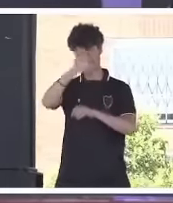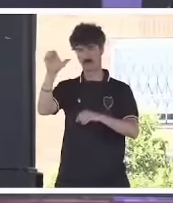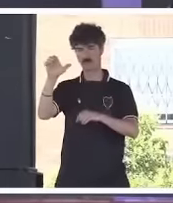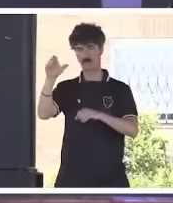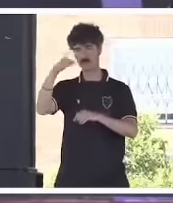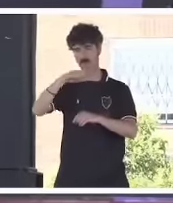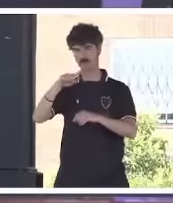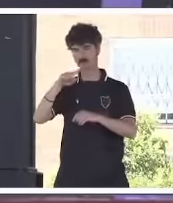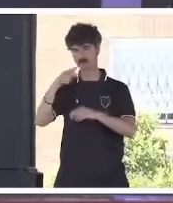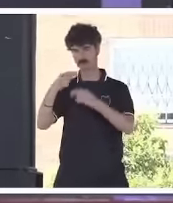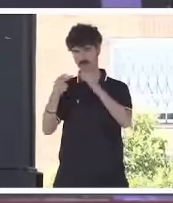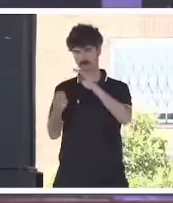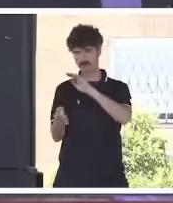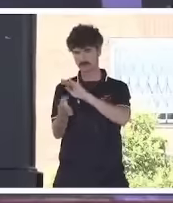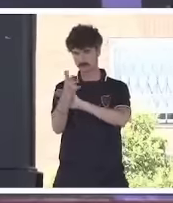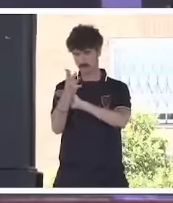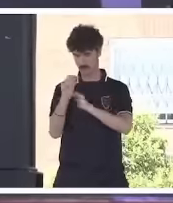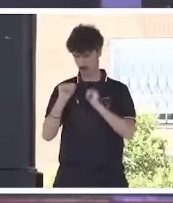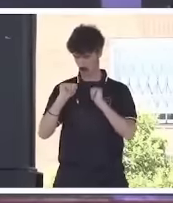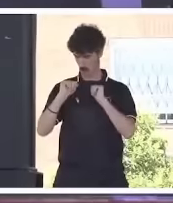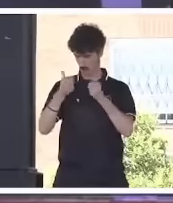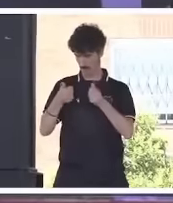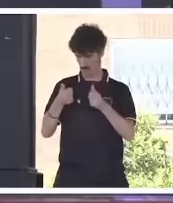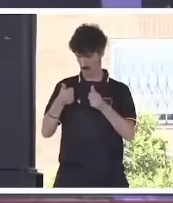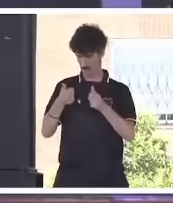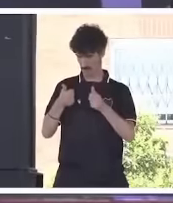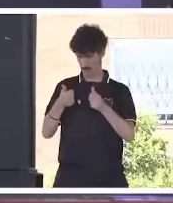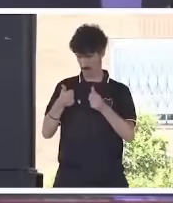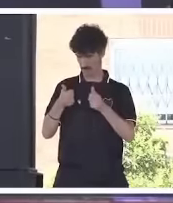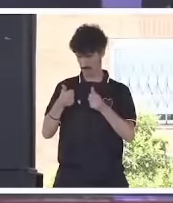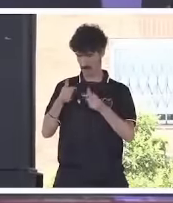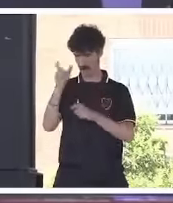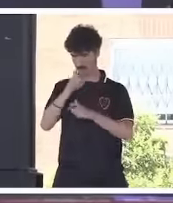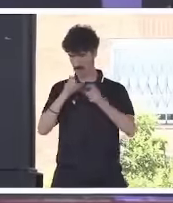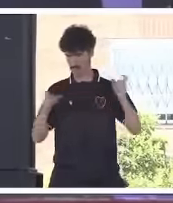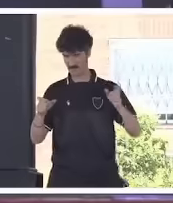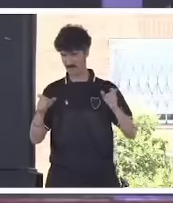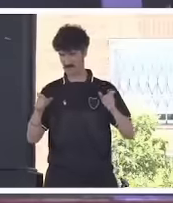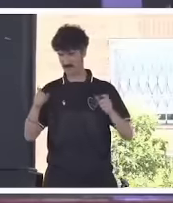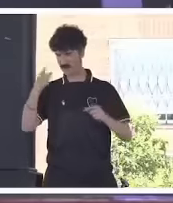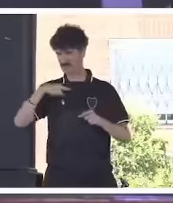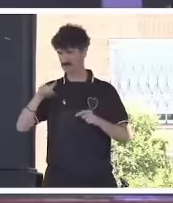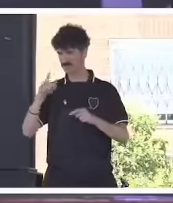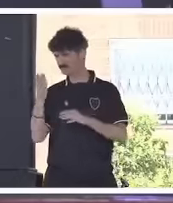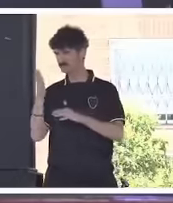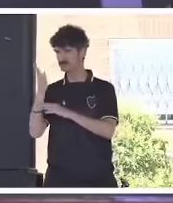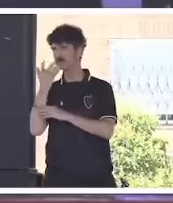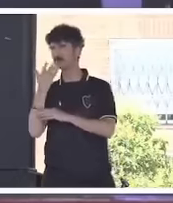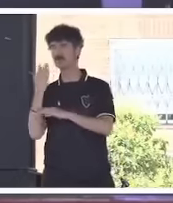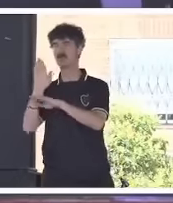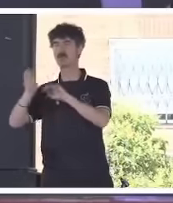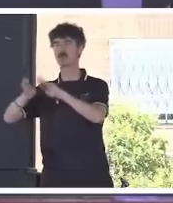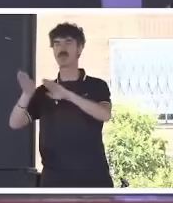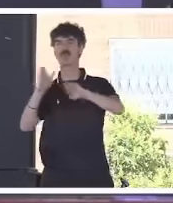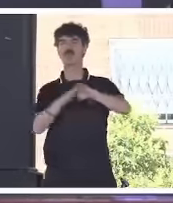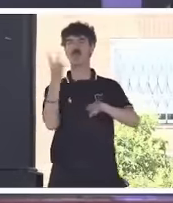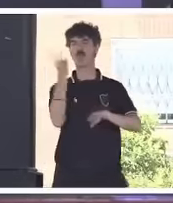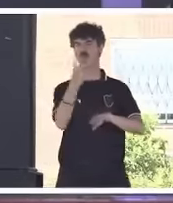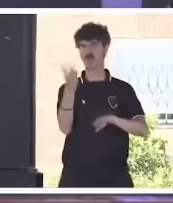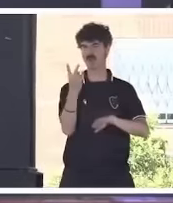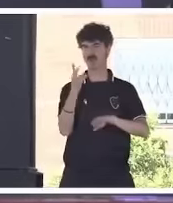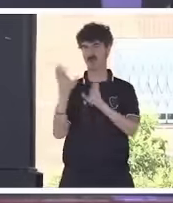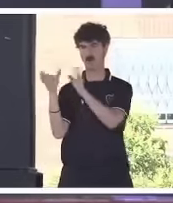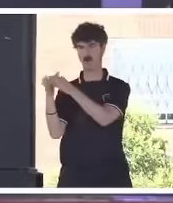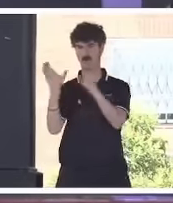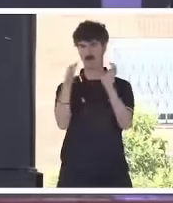fuerza política desde abajo, de todas aquellas personas que no nos sentíamos representadas por el bipartidismo, que sabíamos